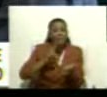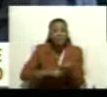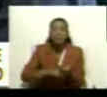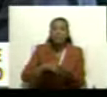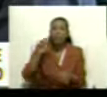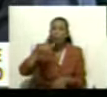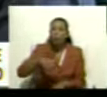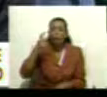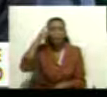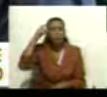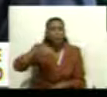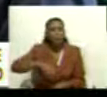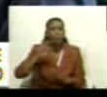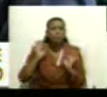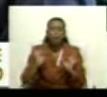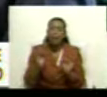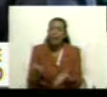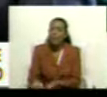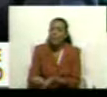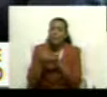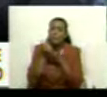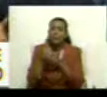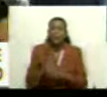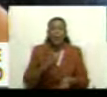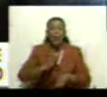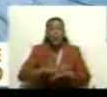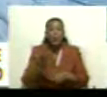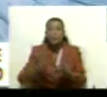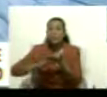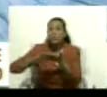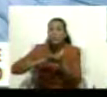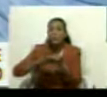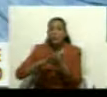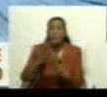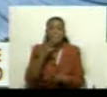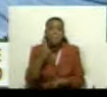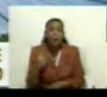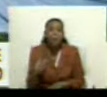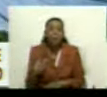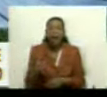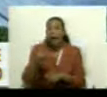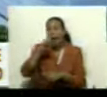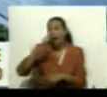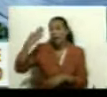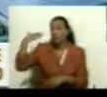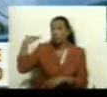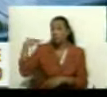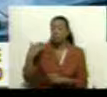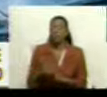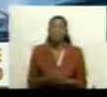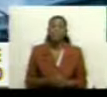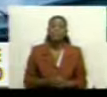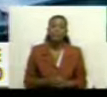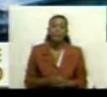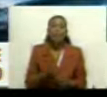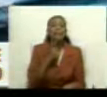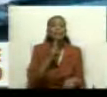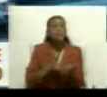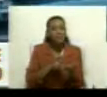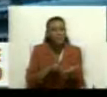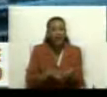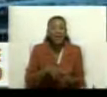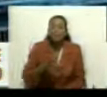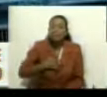nosotros ha sido un gran apoyo porque hemos resuelto las problemáticas que teníamos aquí en nuestro sector. De verdad que